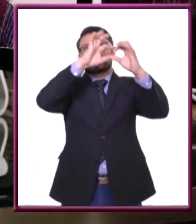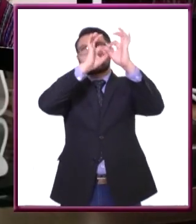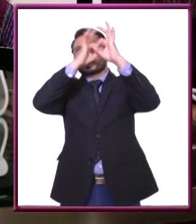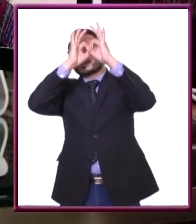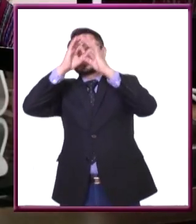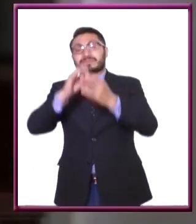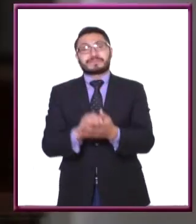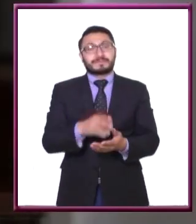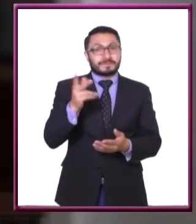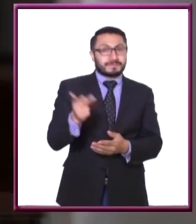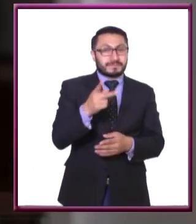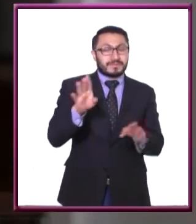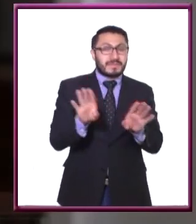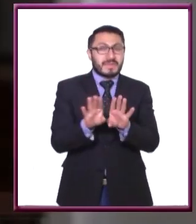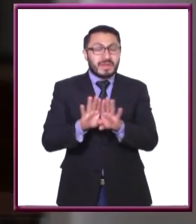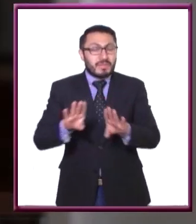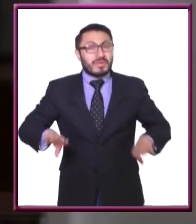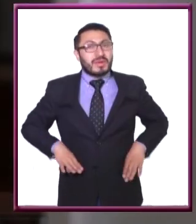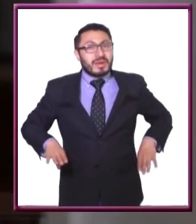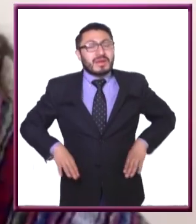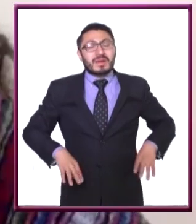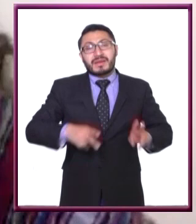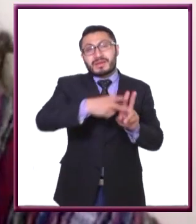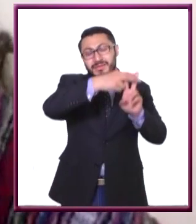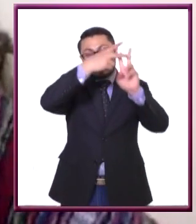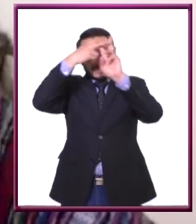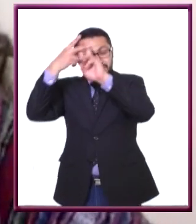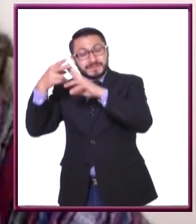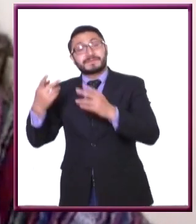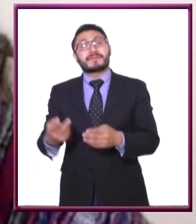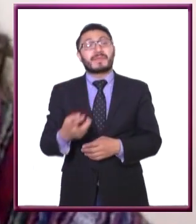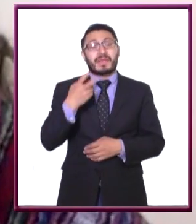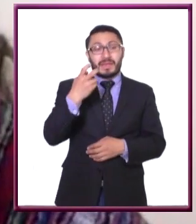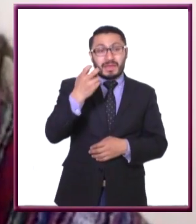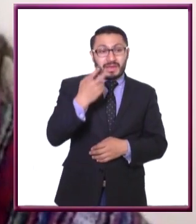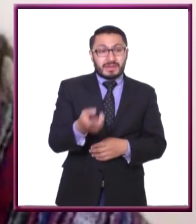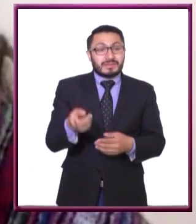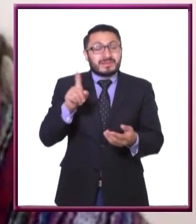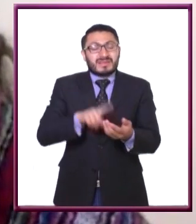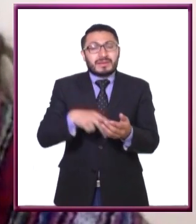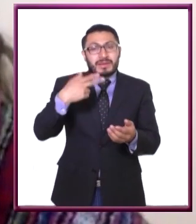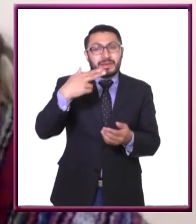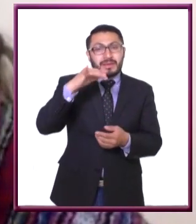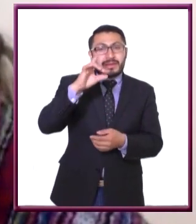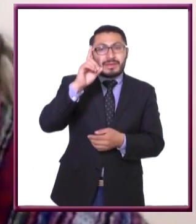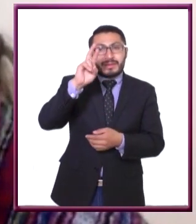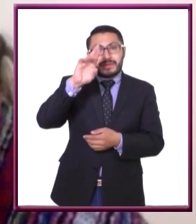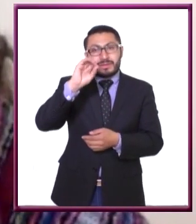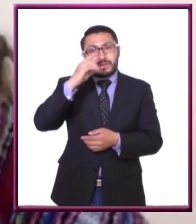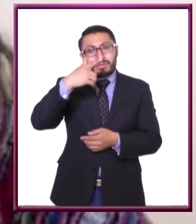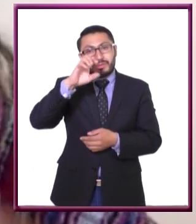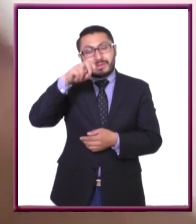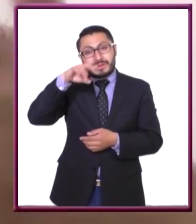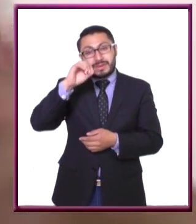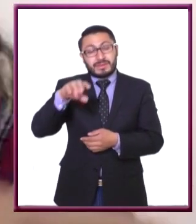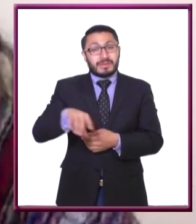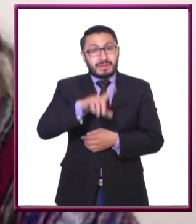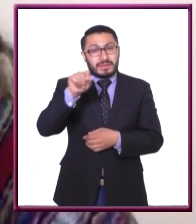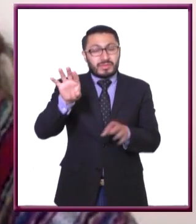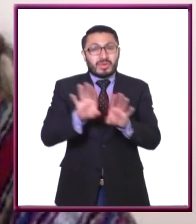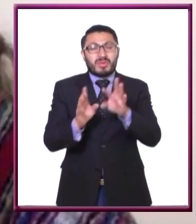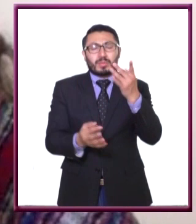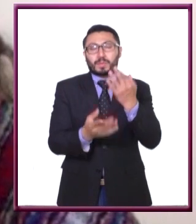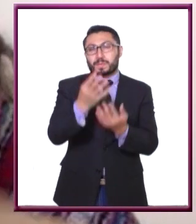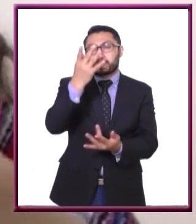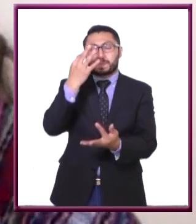pregunta sería, ¿cómo están conformadas las estrellas? Bueno, las estrellas principalmente están hechas de hidrógeno.